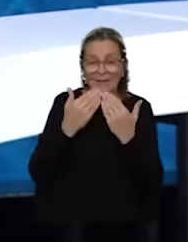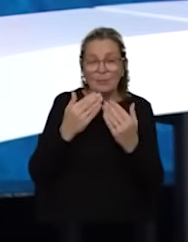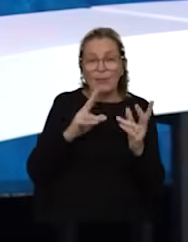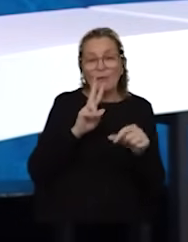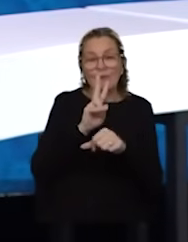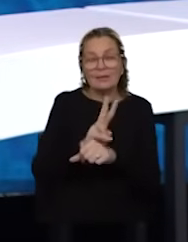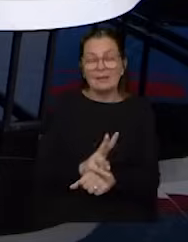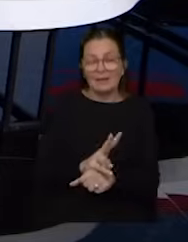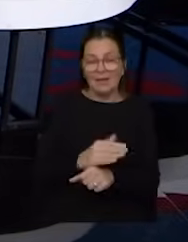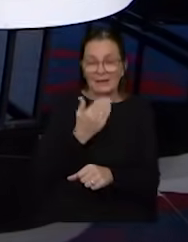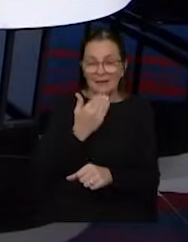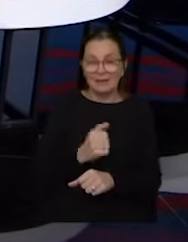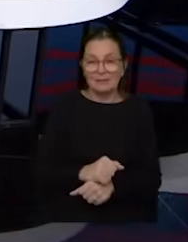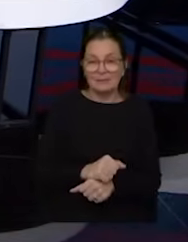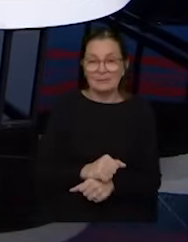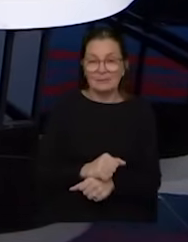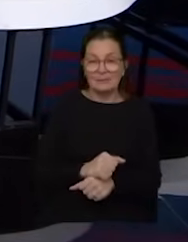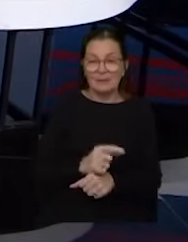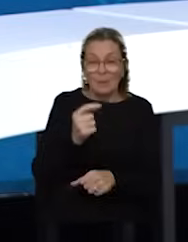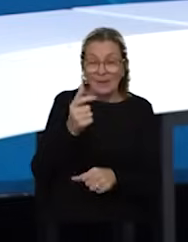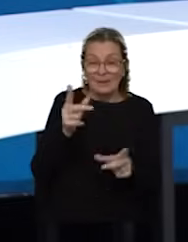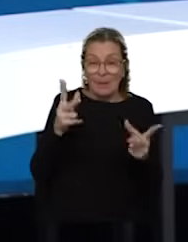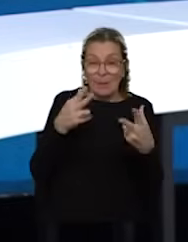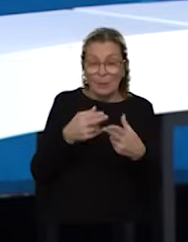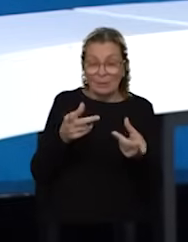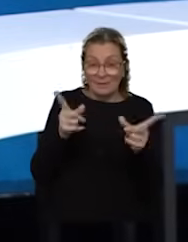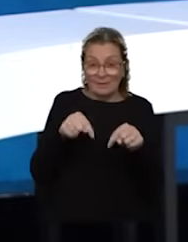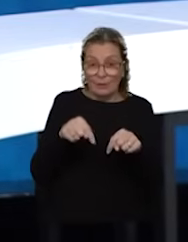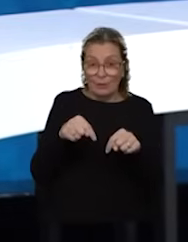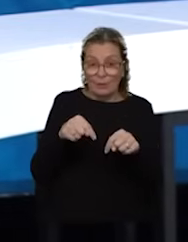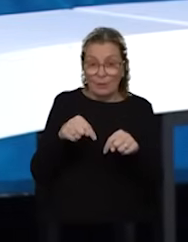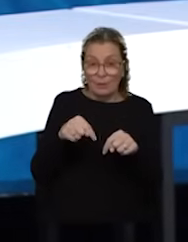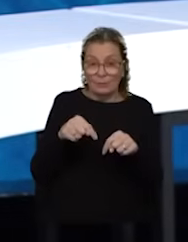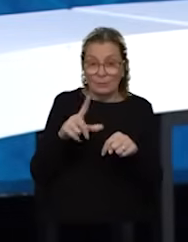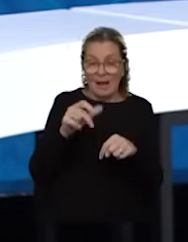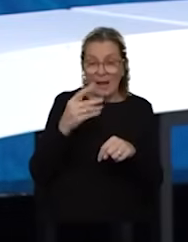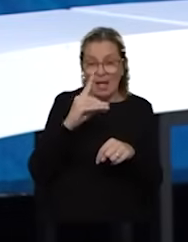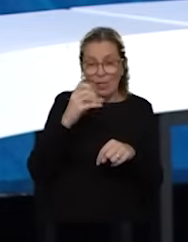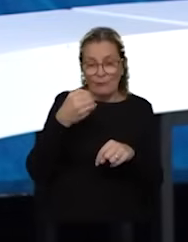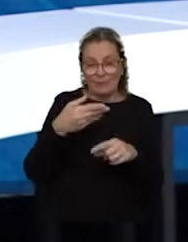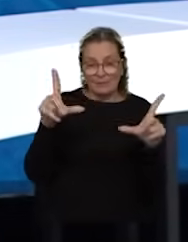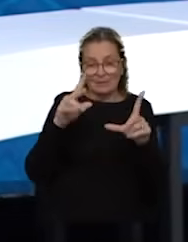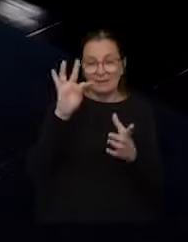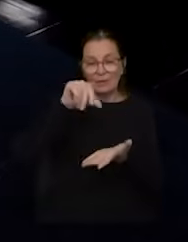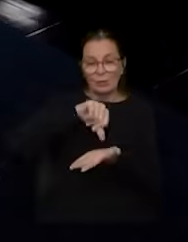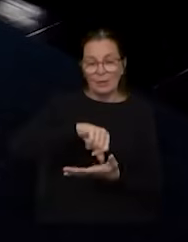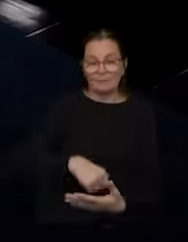visita muchas gracias a ustedes nosotros hacemos una pea pausa pero ya seguimos hay más la aquí en la pantall